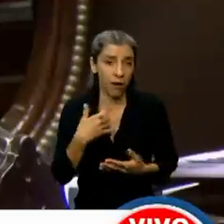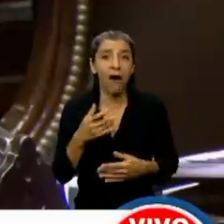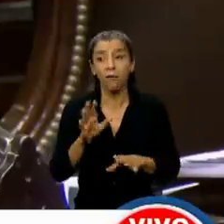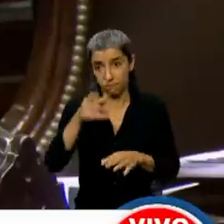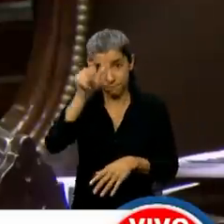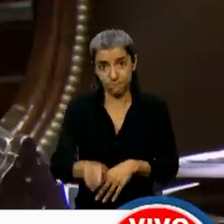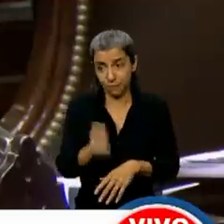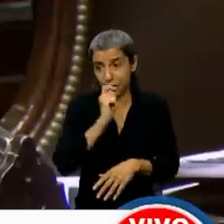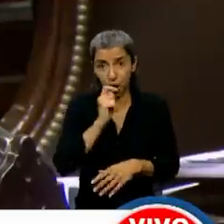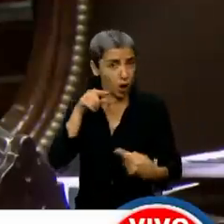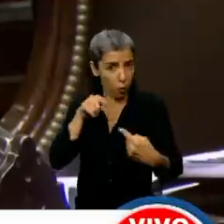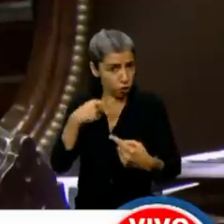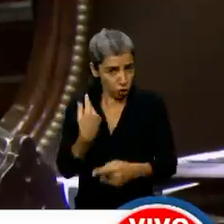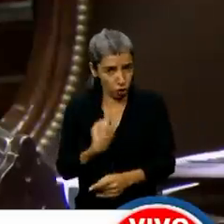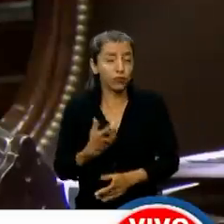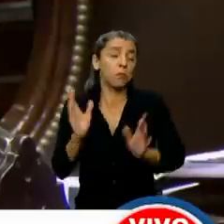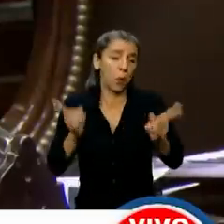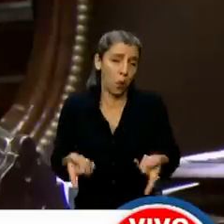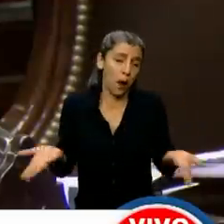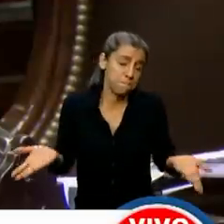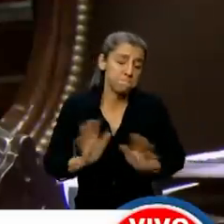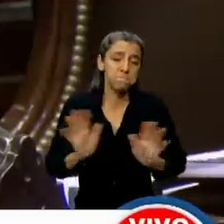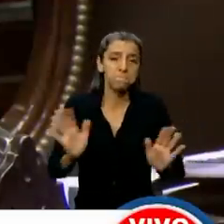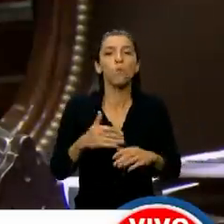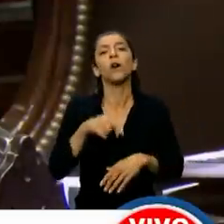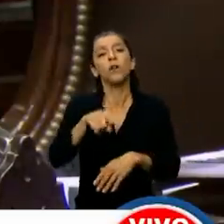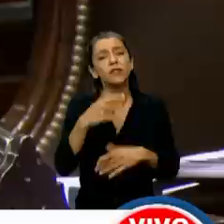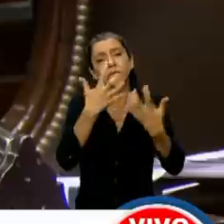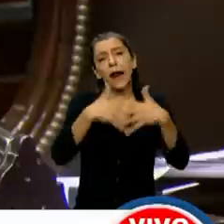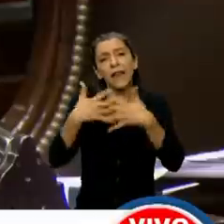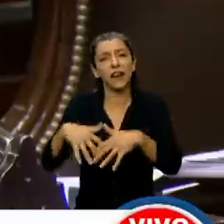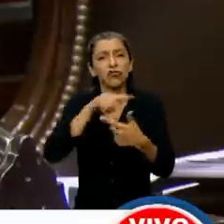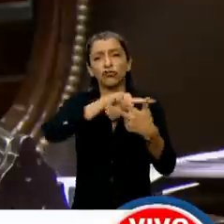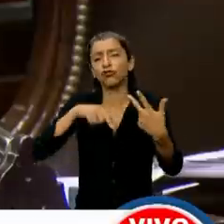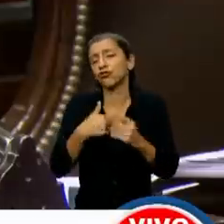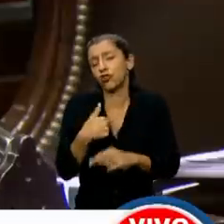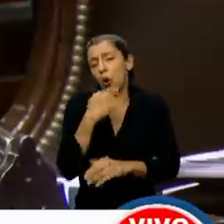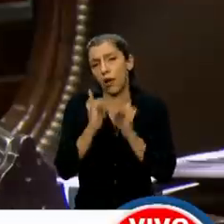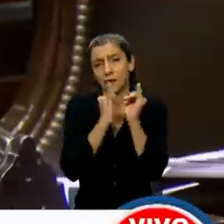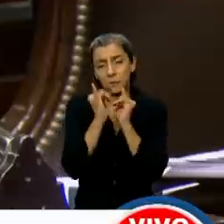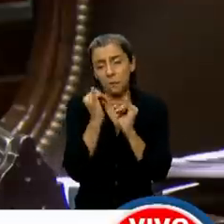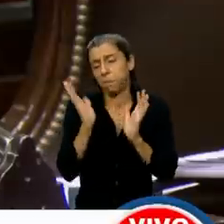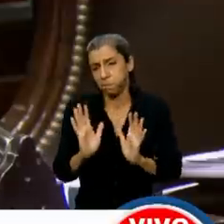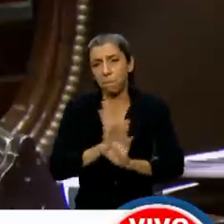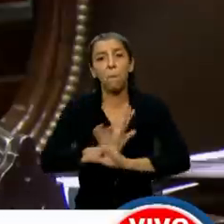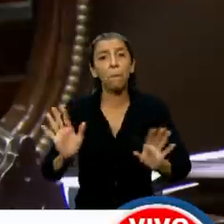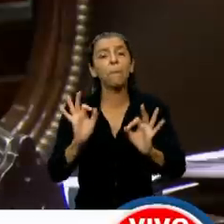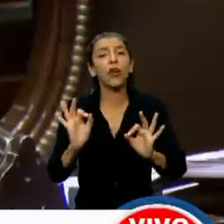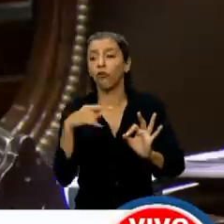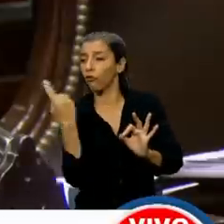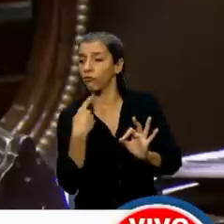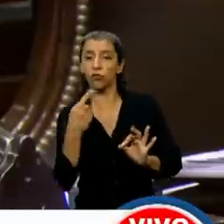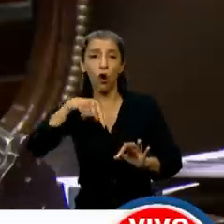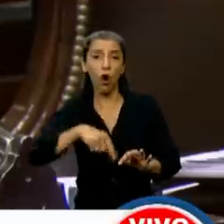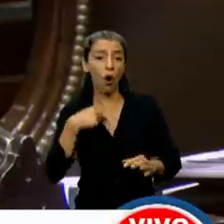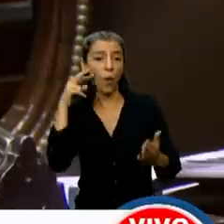nosotros creo que por eso en ese sentido son las reflexiones que uno puede hablar pero hoy estamos hablando de la visión que tenemos